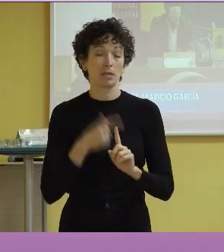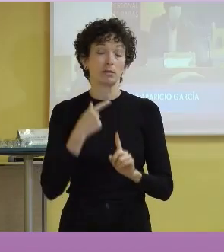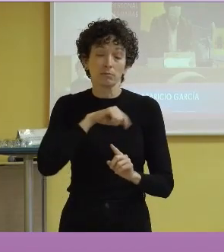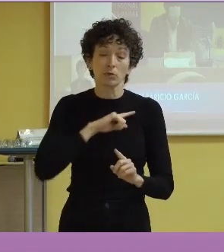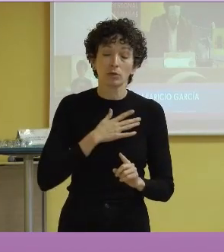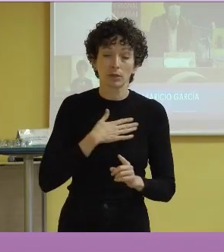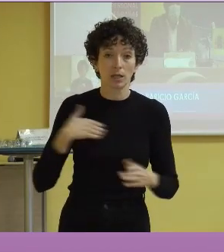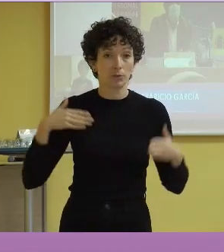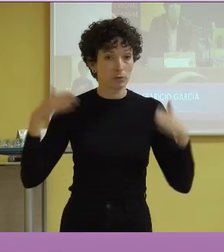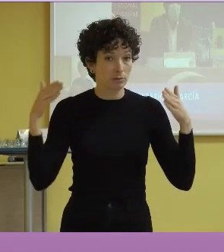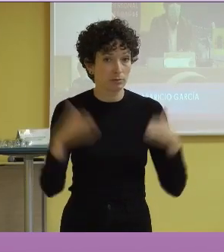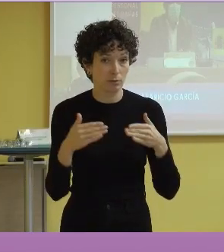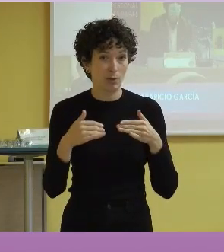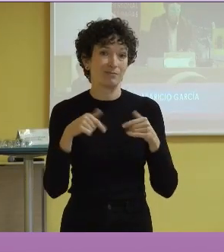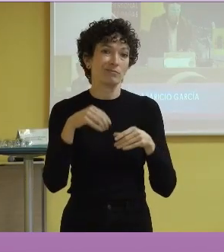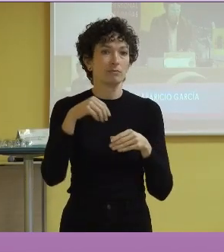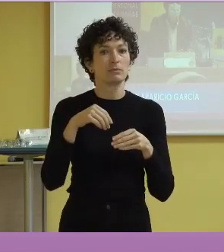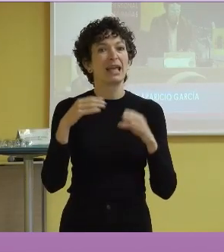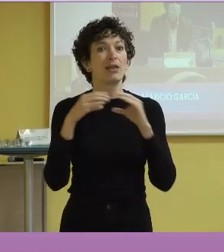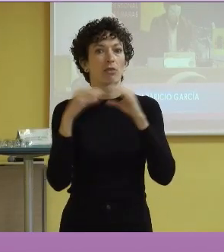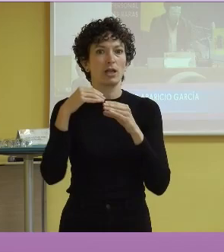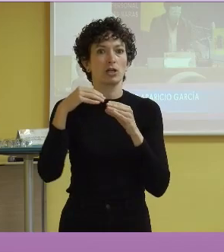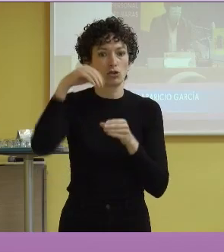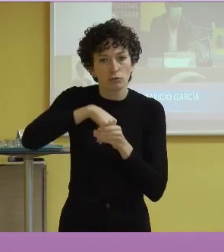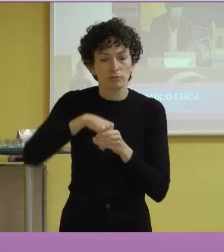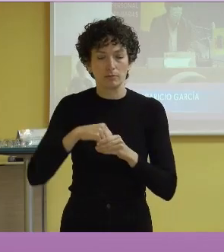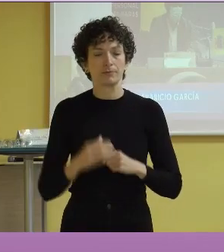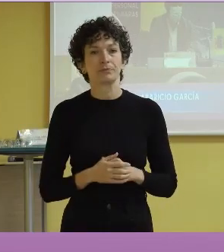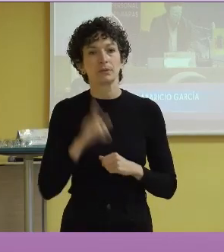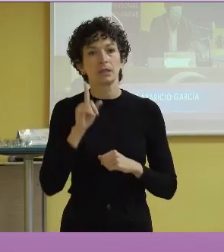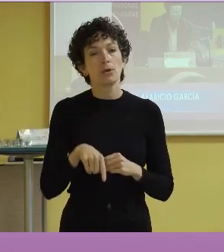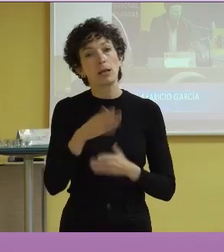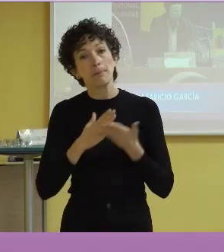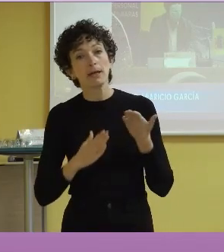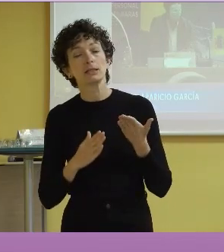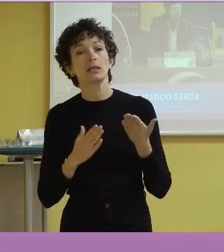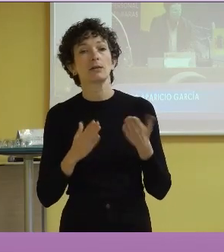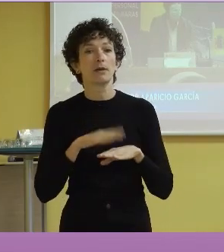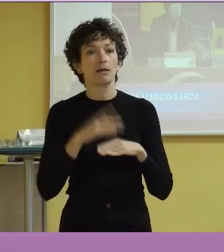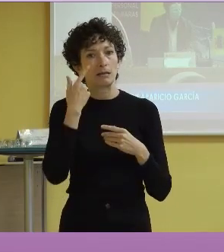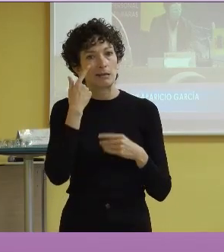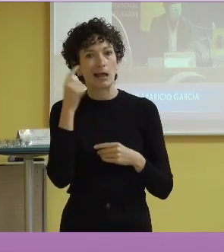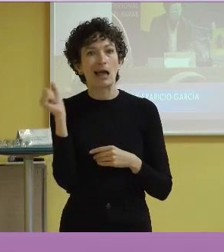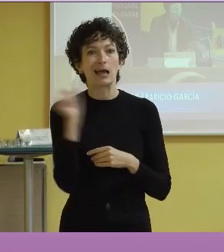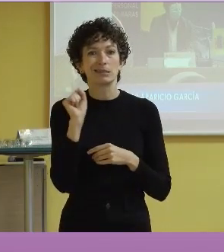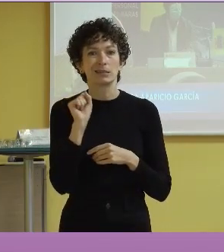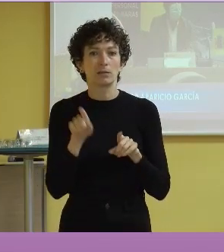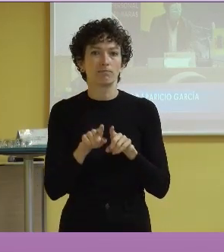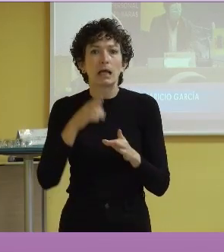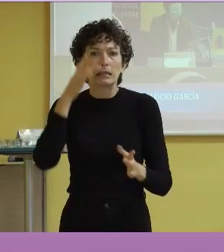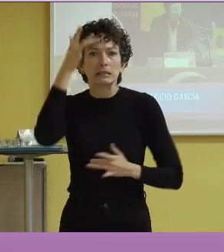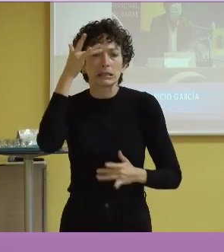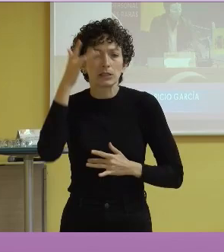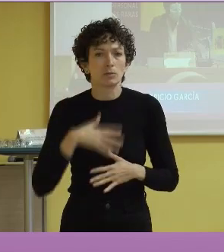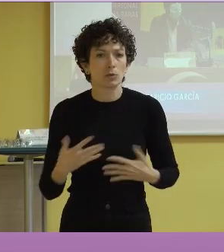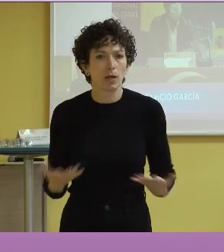de las líneas del Inserso. Luego también habrá una parte de establecer o de observar las ataxias como síntomas, también